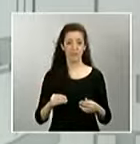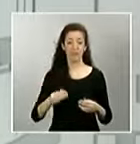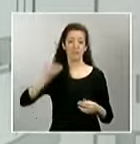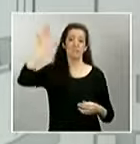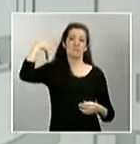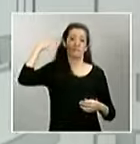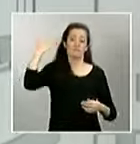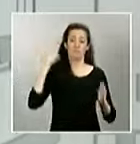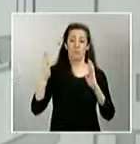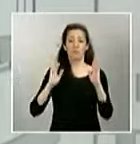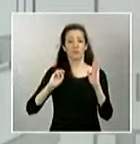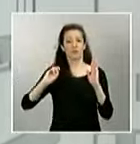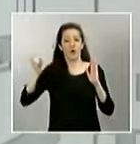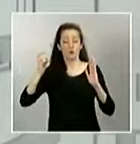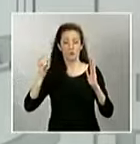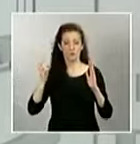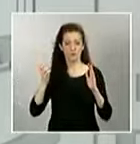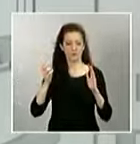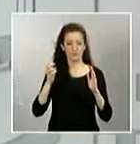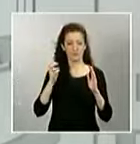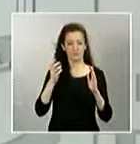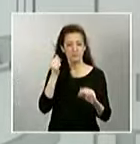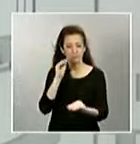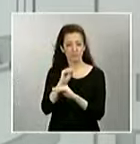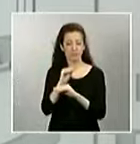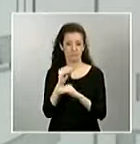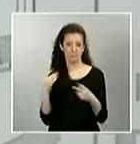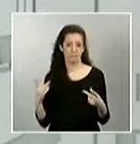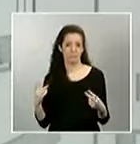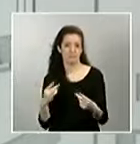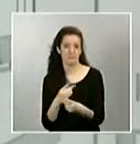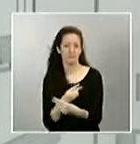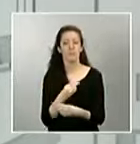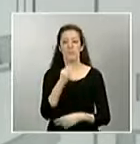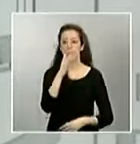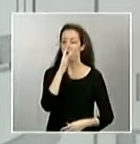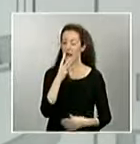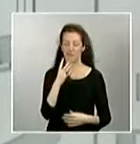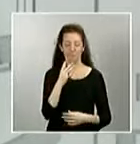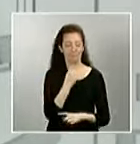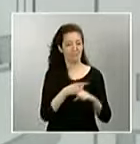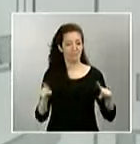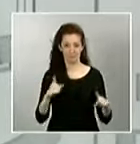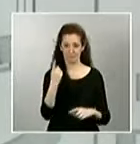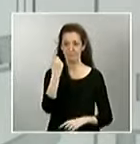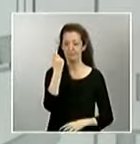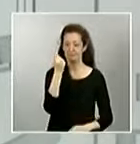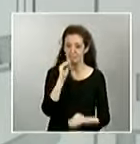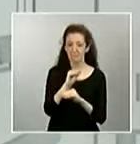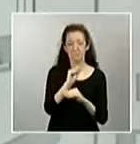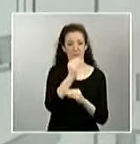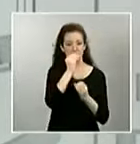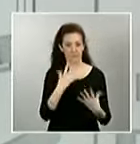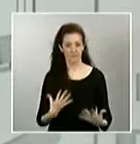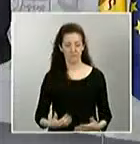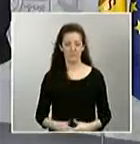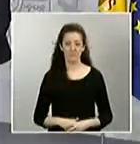observando cómo, desde luego, las medidas son eficaces. He de decirles en este sentido que